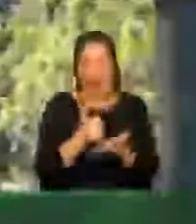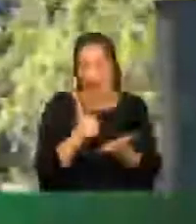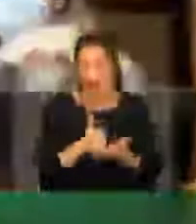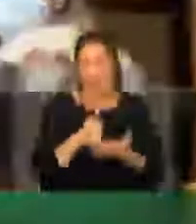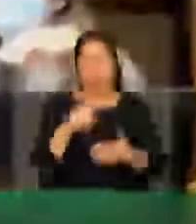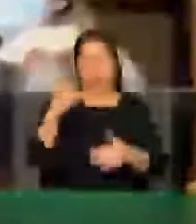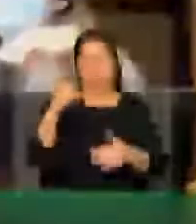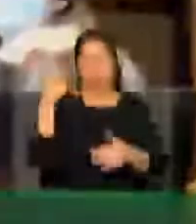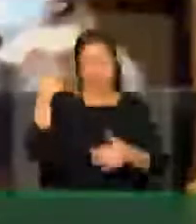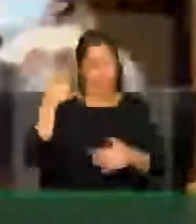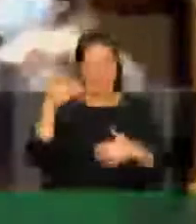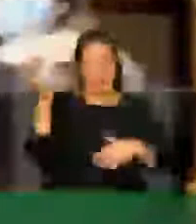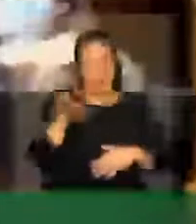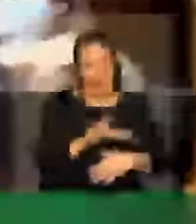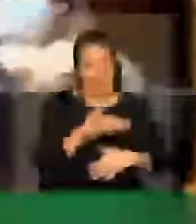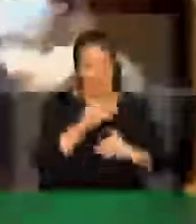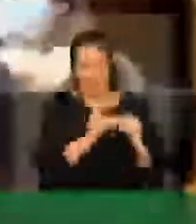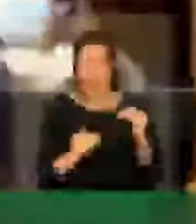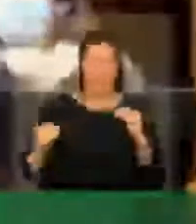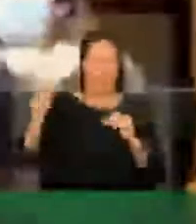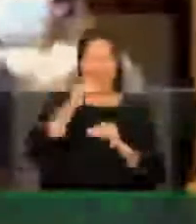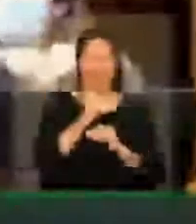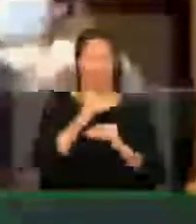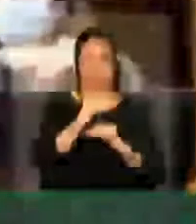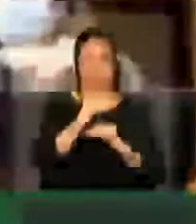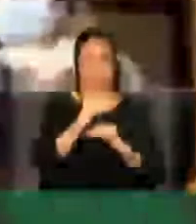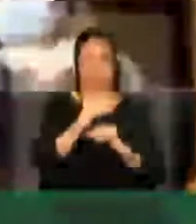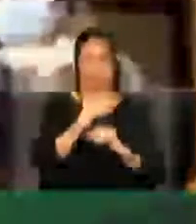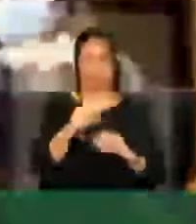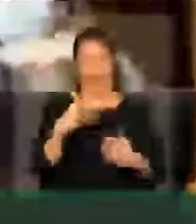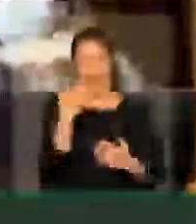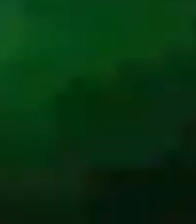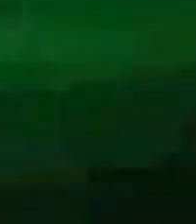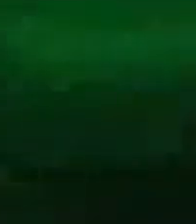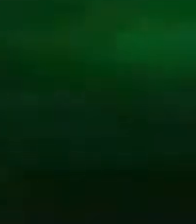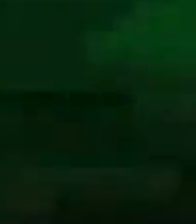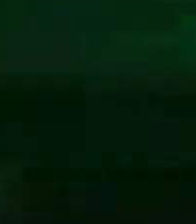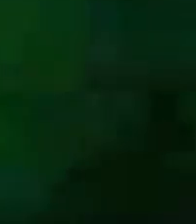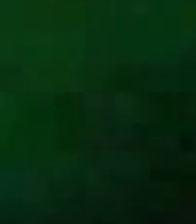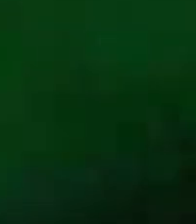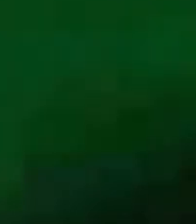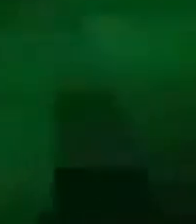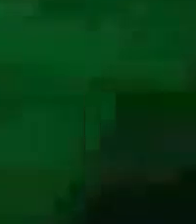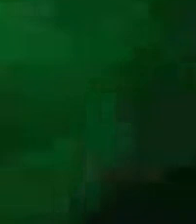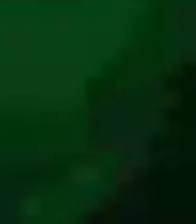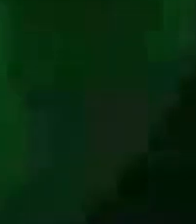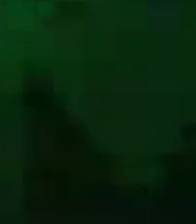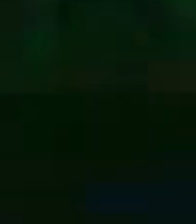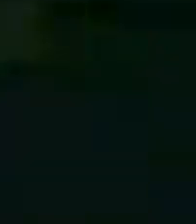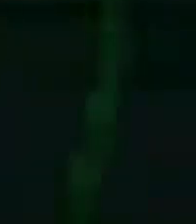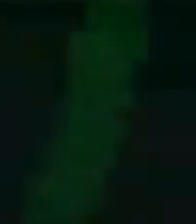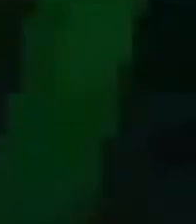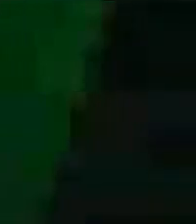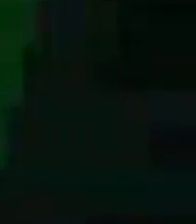en un porcentaje y en un nivel que es muy alto para lo drástica que es esta situación. Las autoridades del Ministerio de